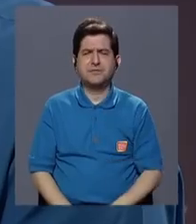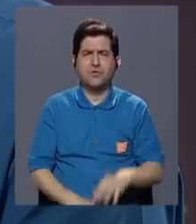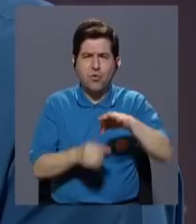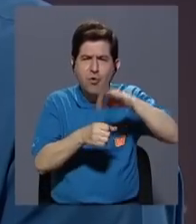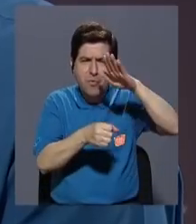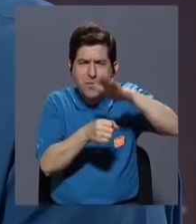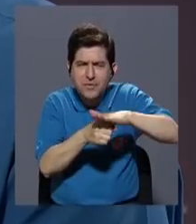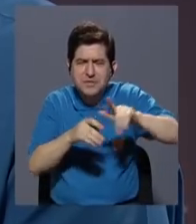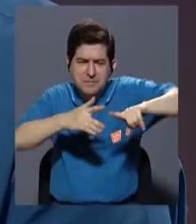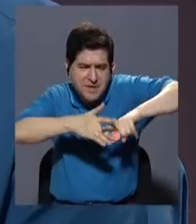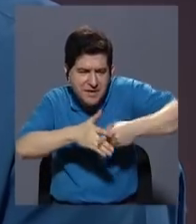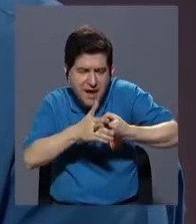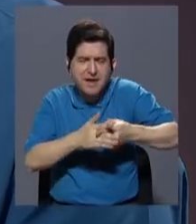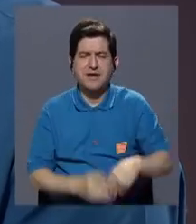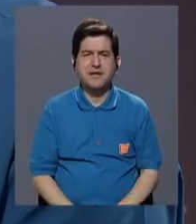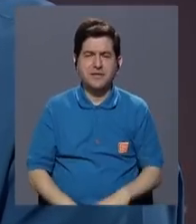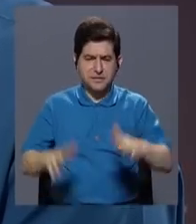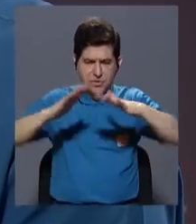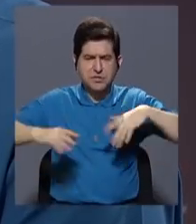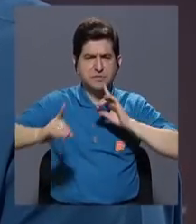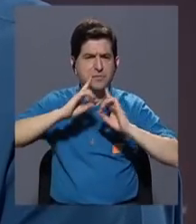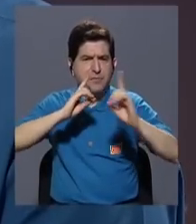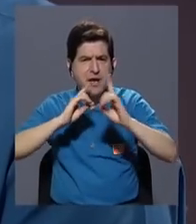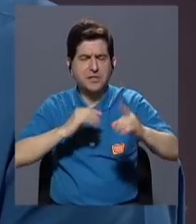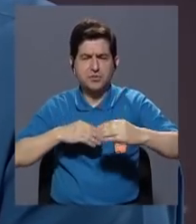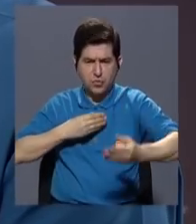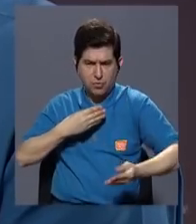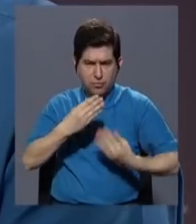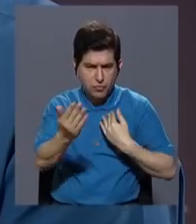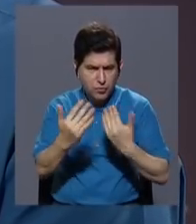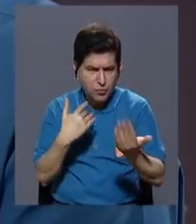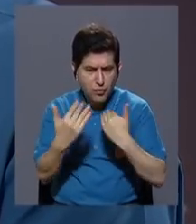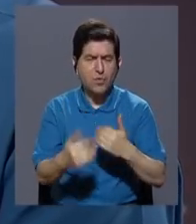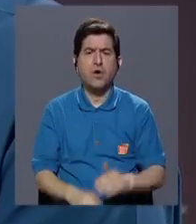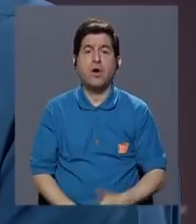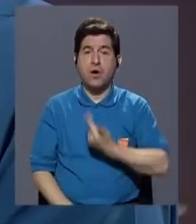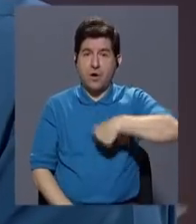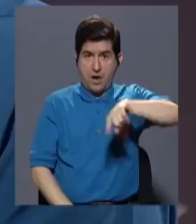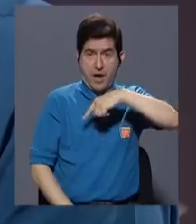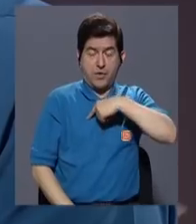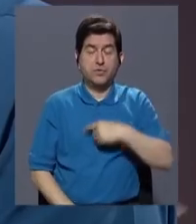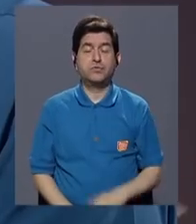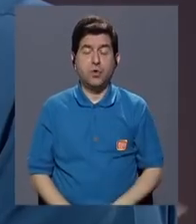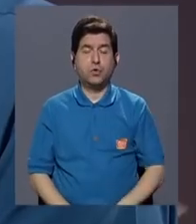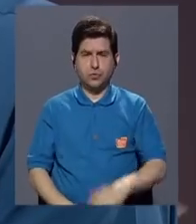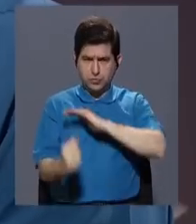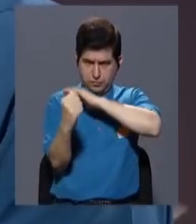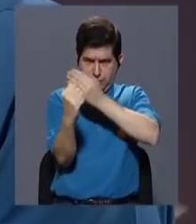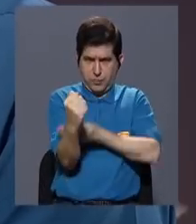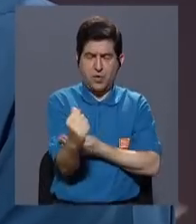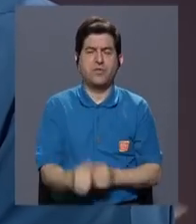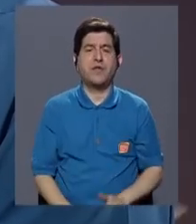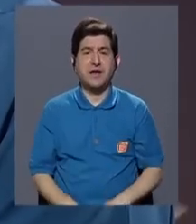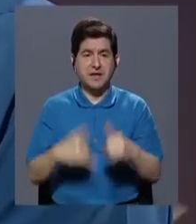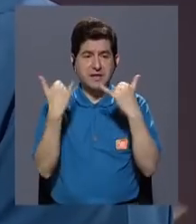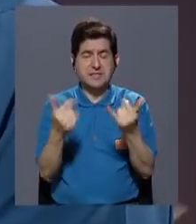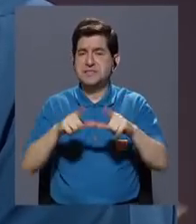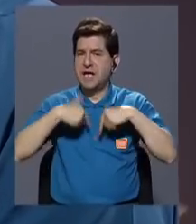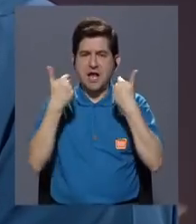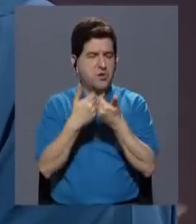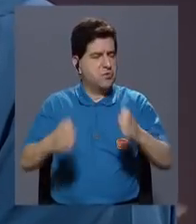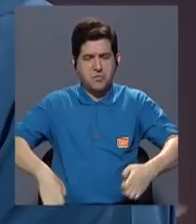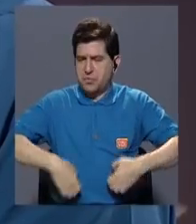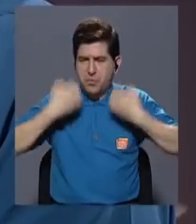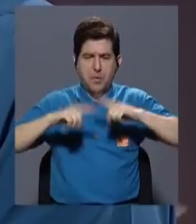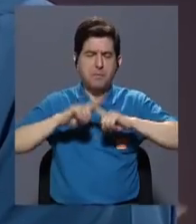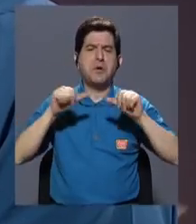convirtió como un semillero y un espacio de diálogo de intercambio que hasta el día de hoy nos potencia porque aunque bisonte no existe como